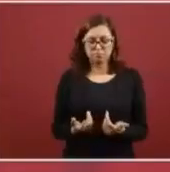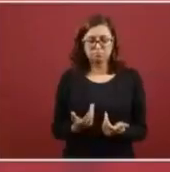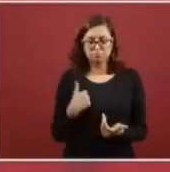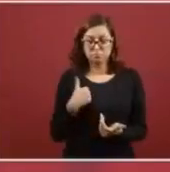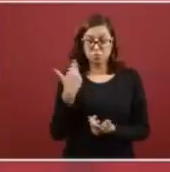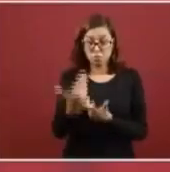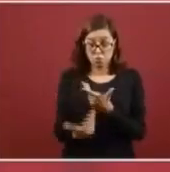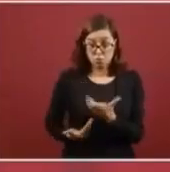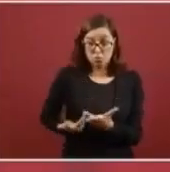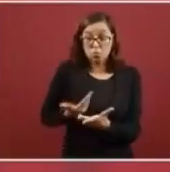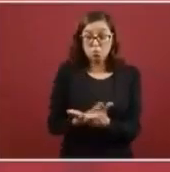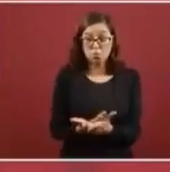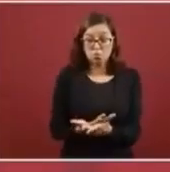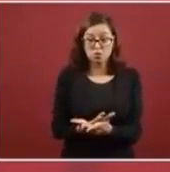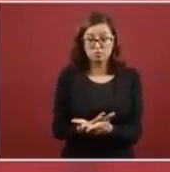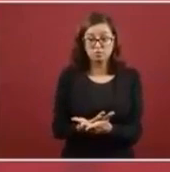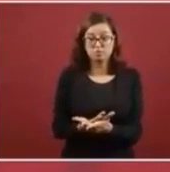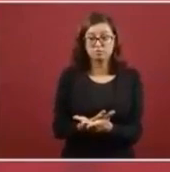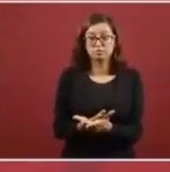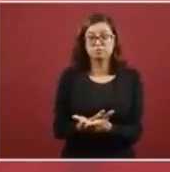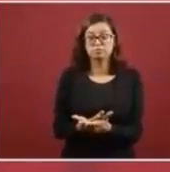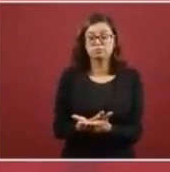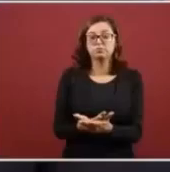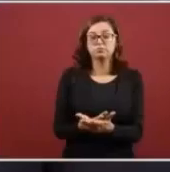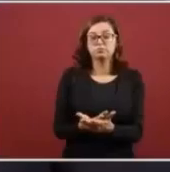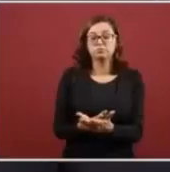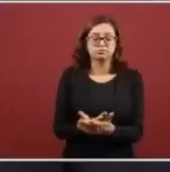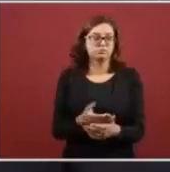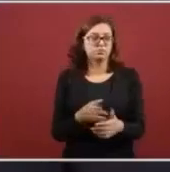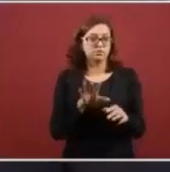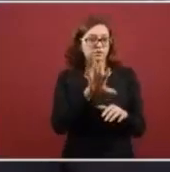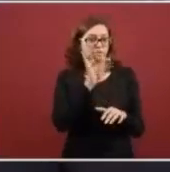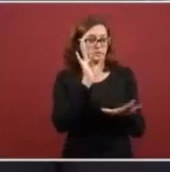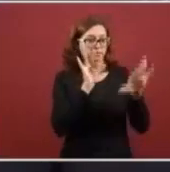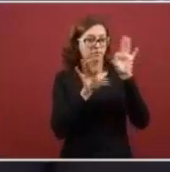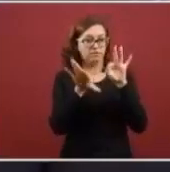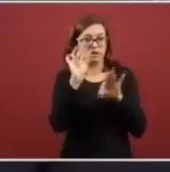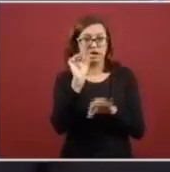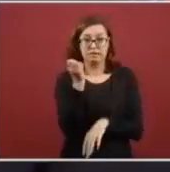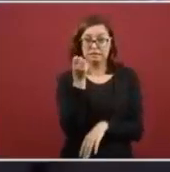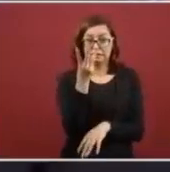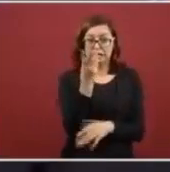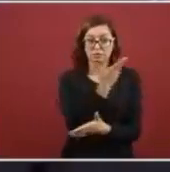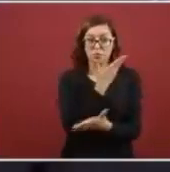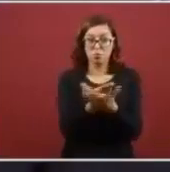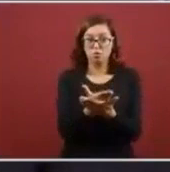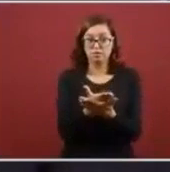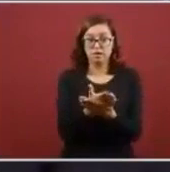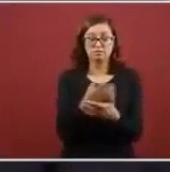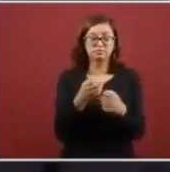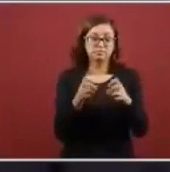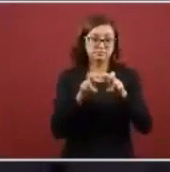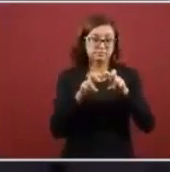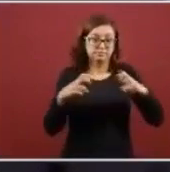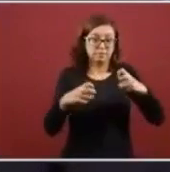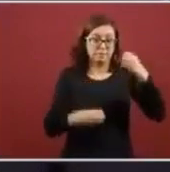proponer a ministros, enviar ternas al Senado para la